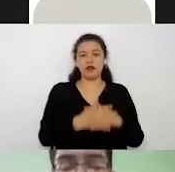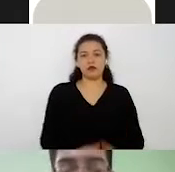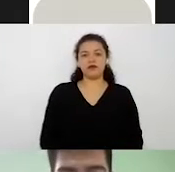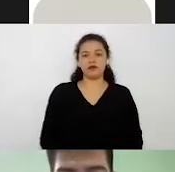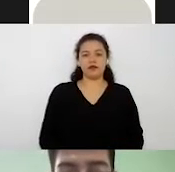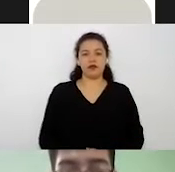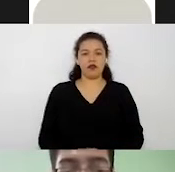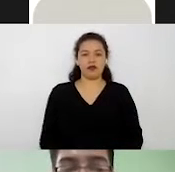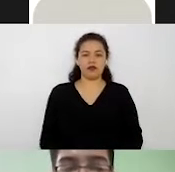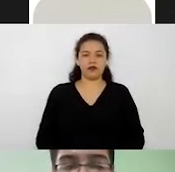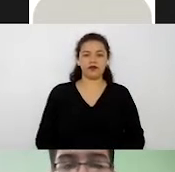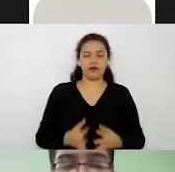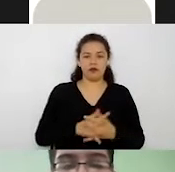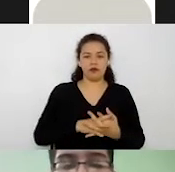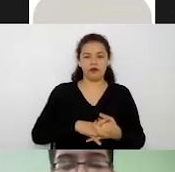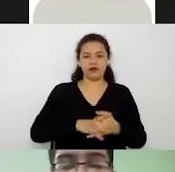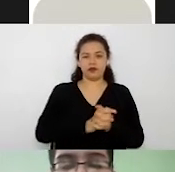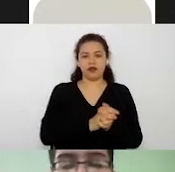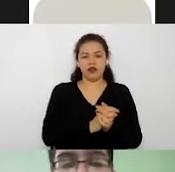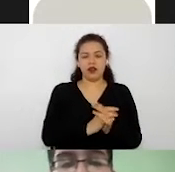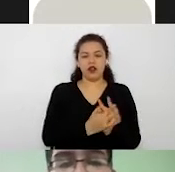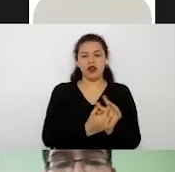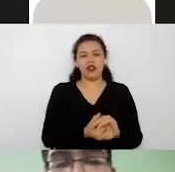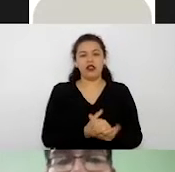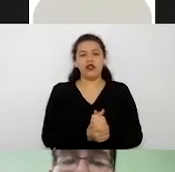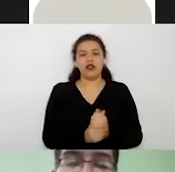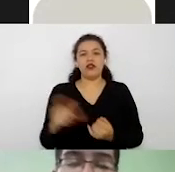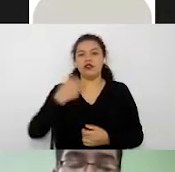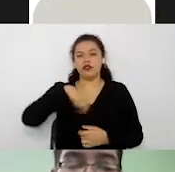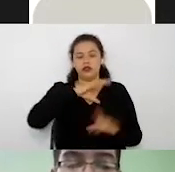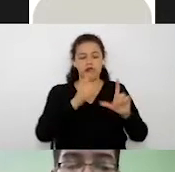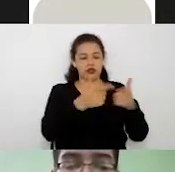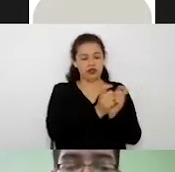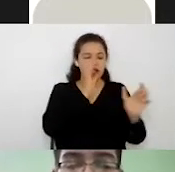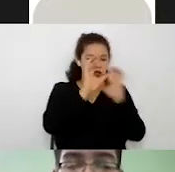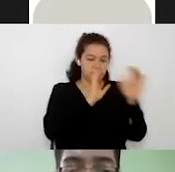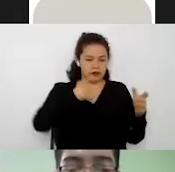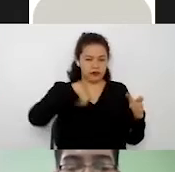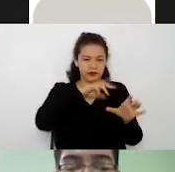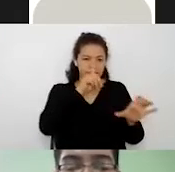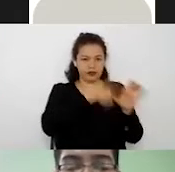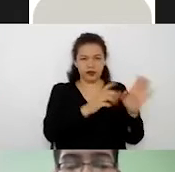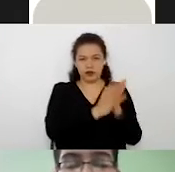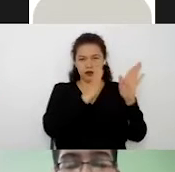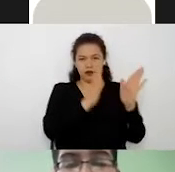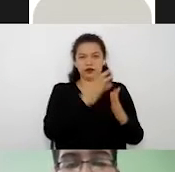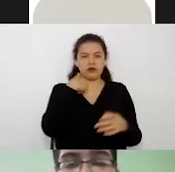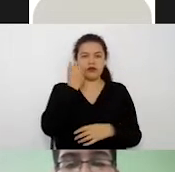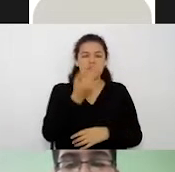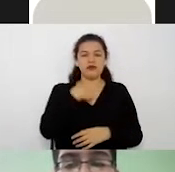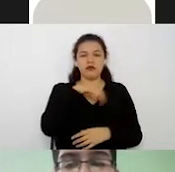asimismo, cuando uno decide pertenecer a la brigada de comunicación, como les decía, es importante el conocer